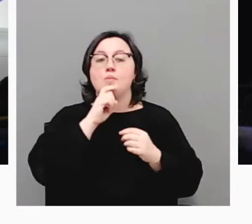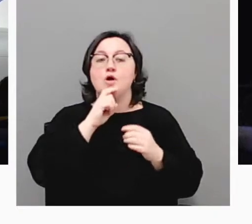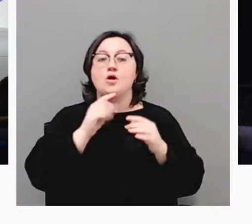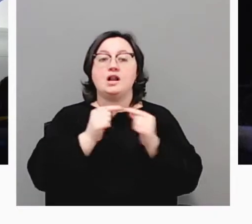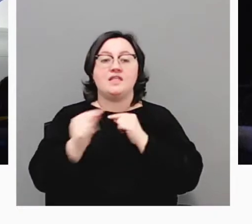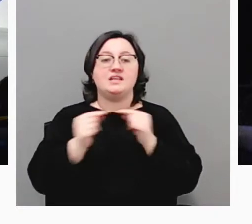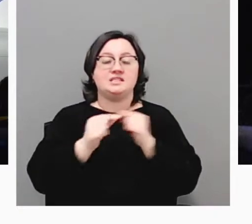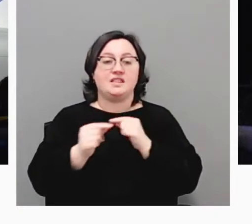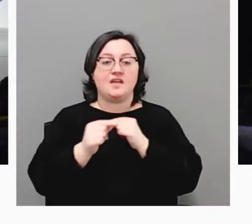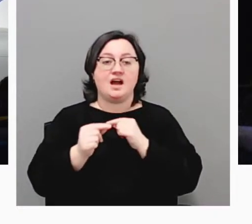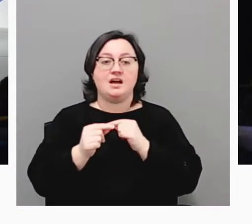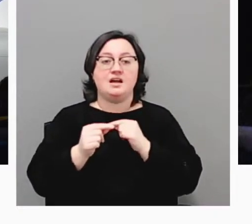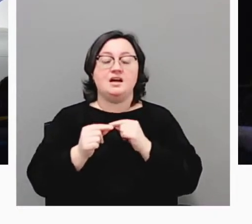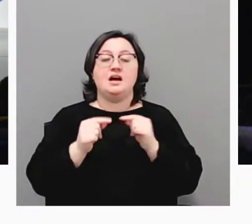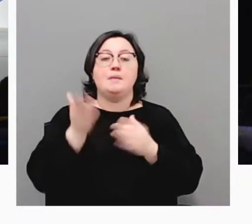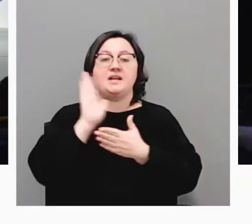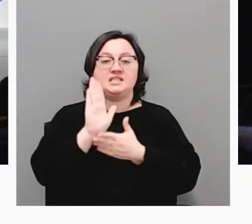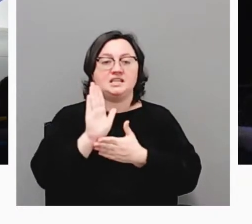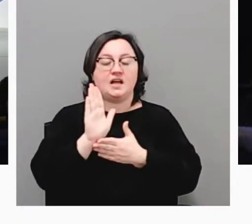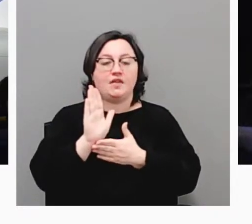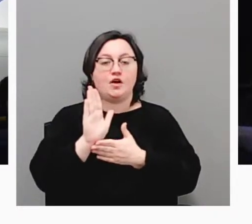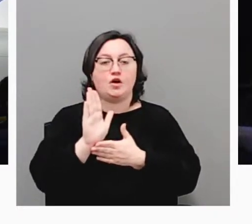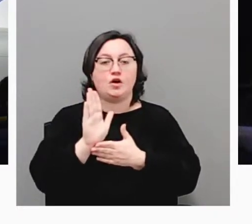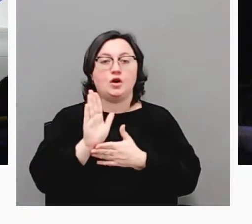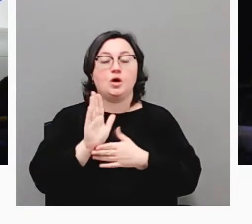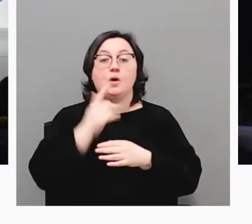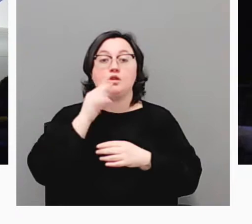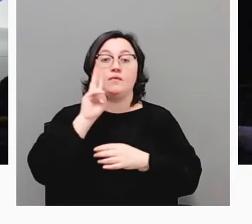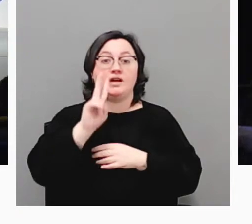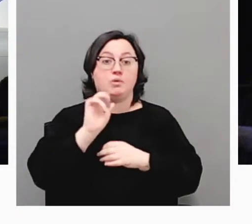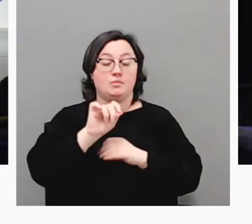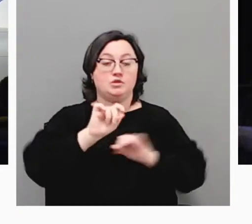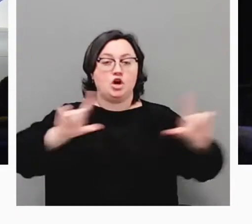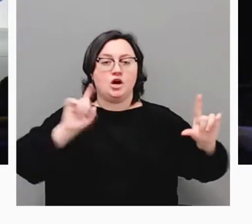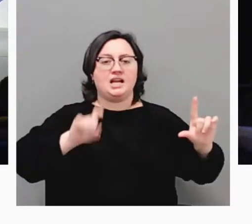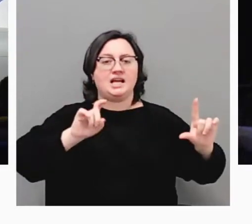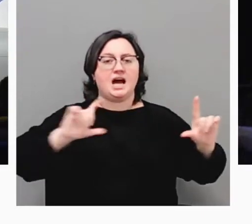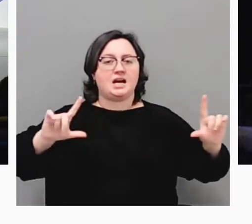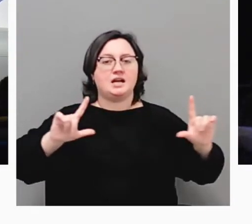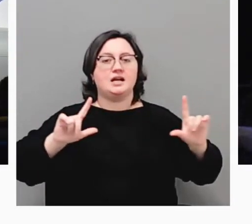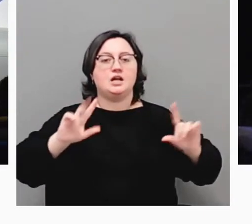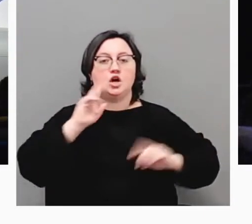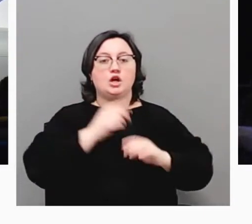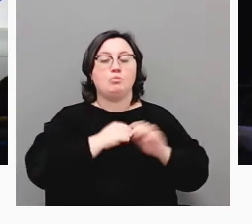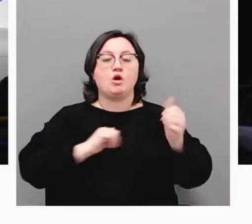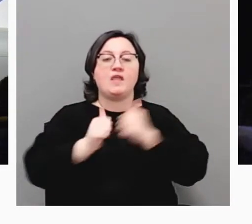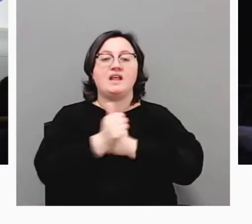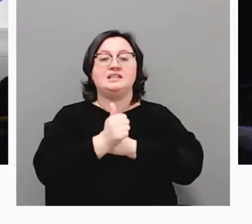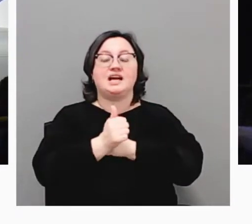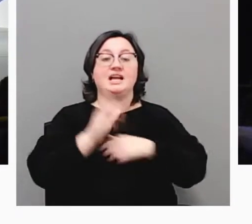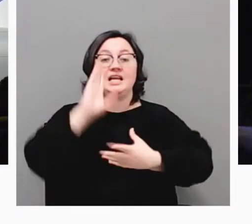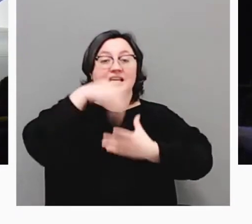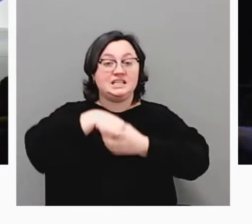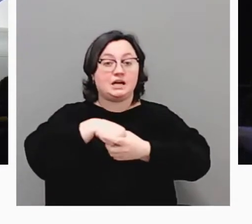Yo voy también a utilizar una presentación que cuando podamos verla podré explicarla, y quiero adelantarle que es una intervención que